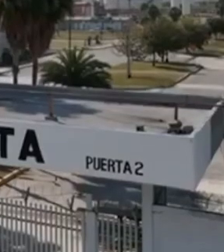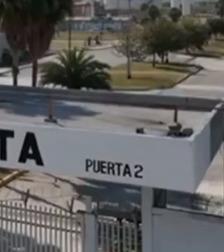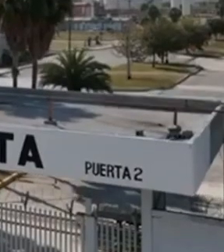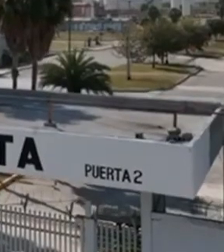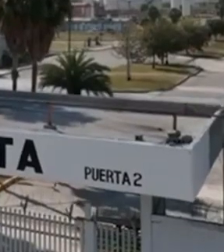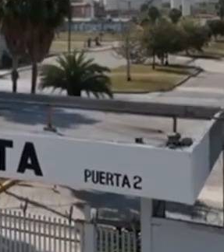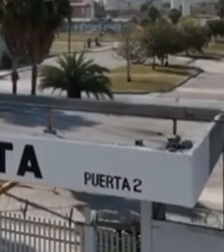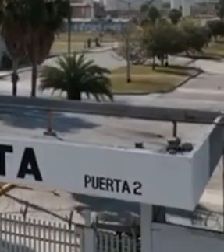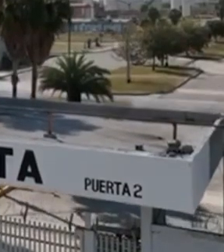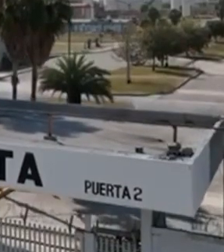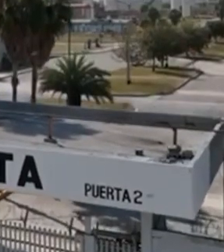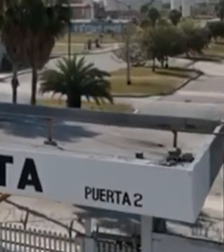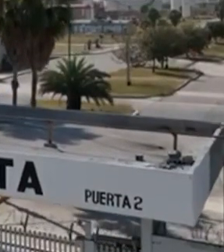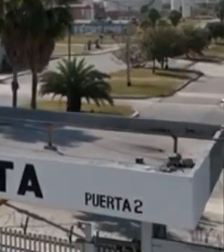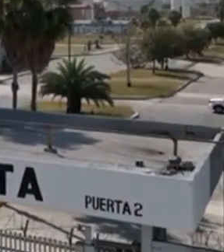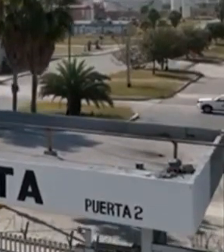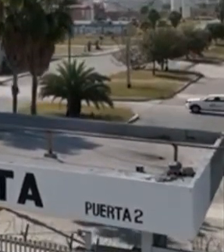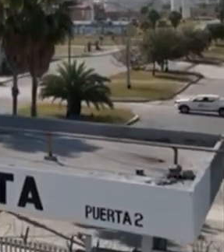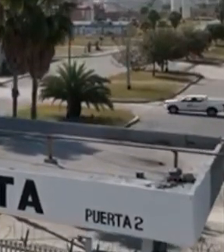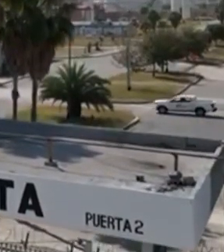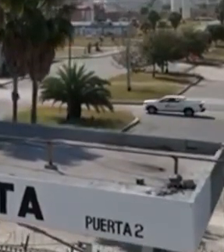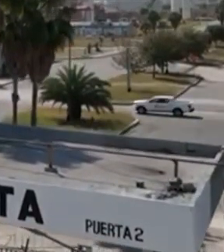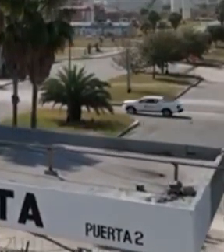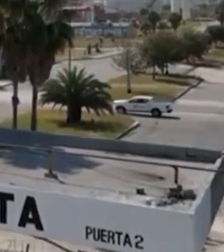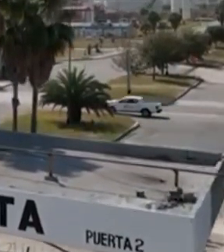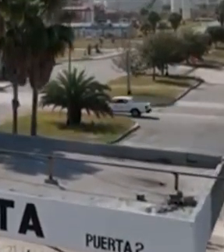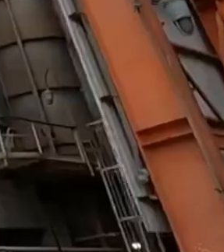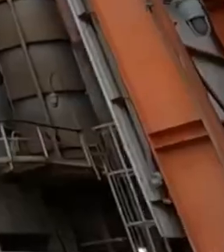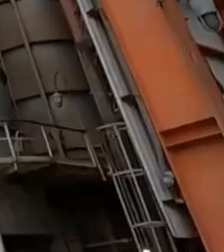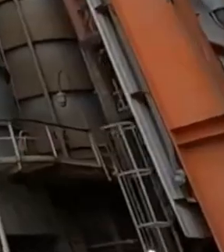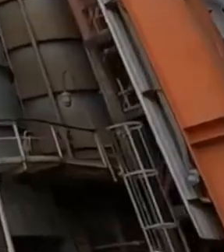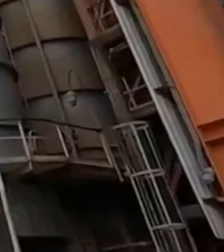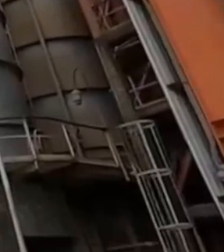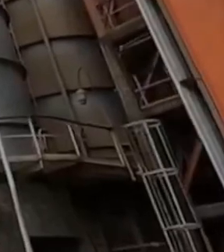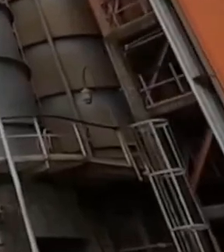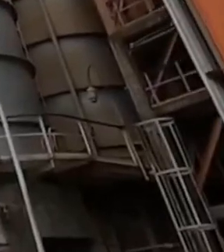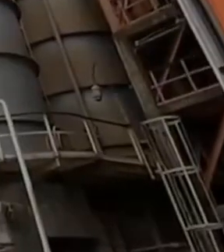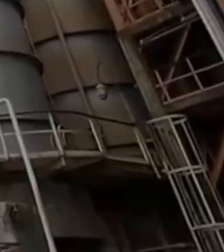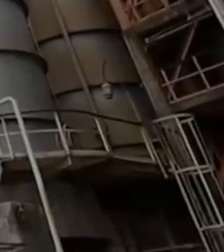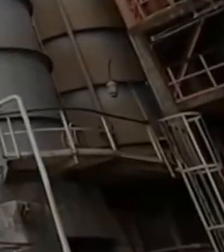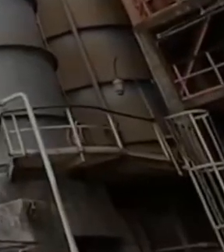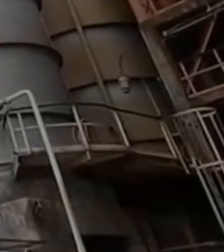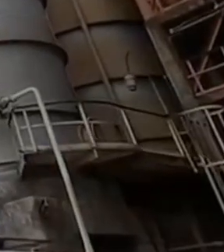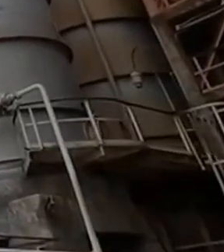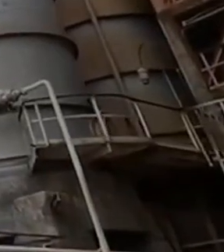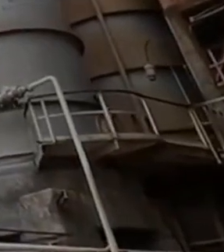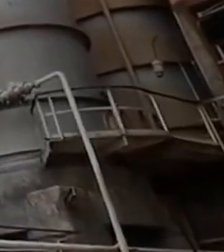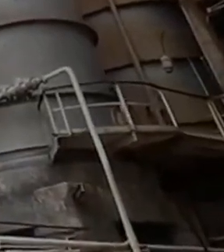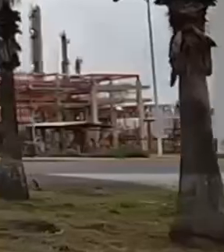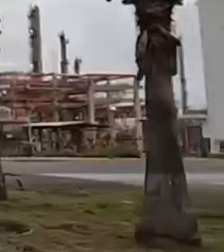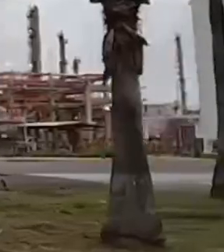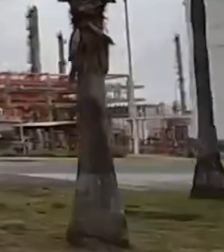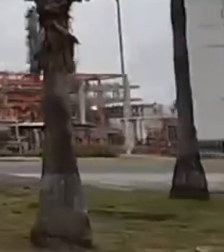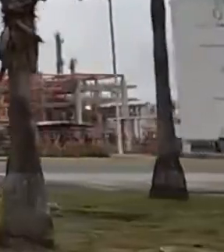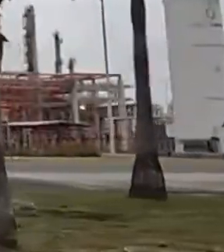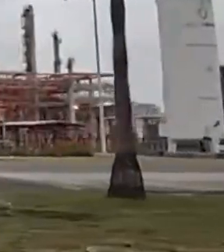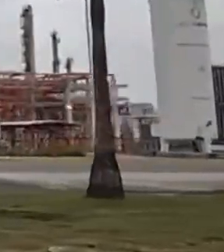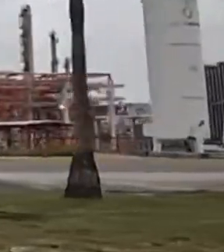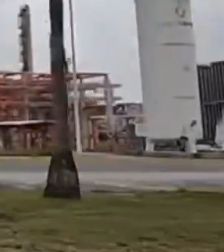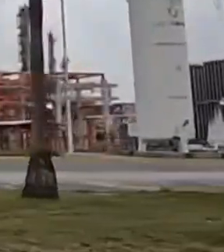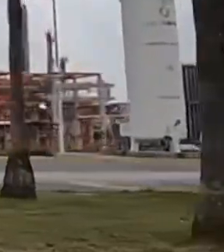con calidad de ultrabajo azufre gas licuado entre otros productos a los estados de Nuevo León Tamaulipas Coahuila